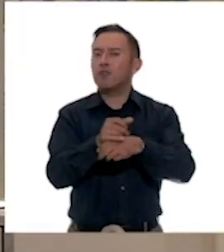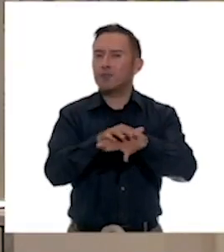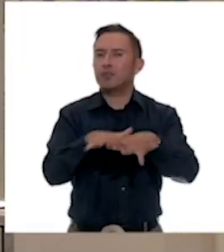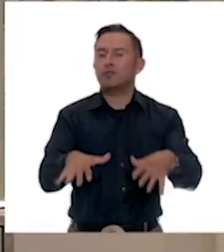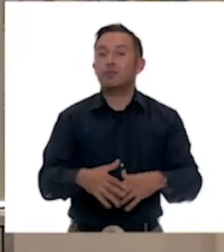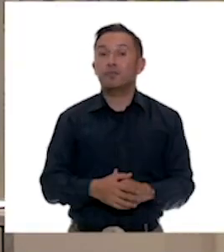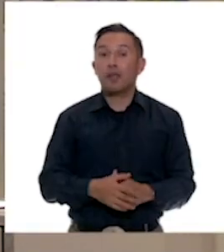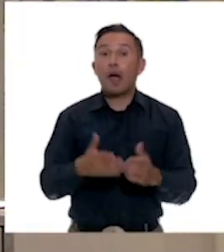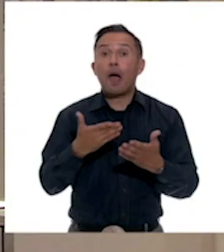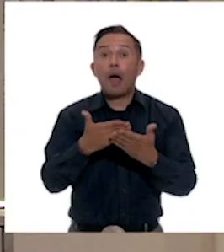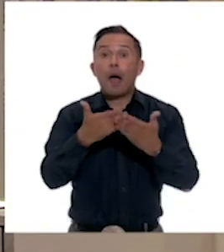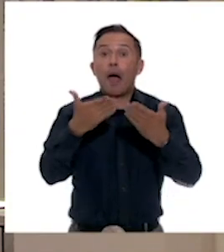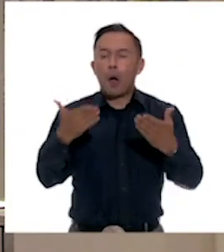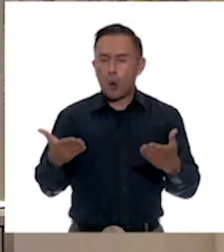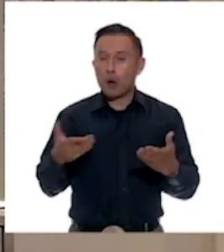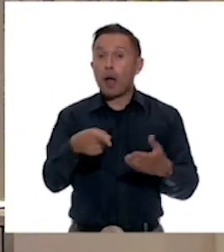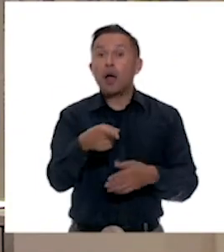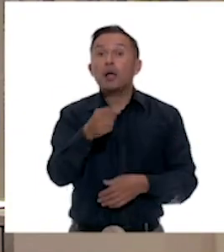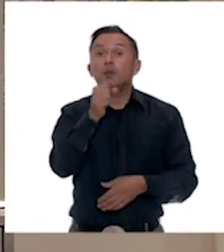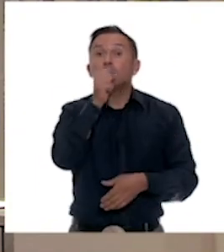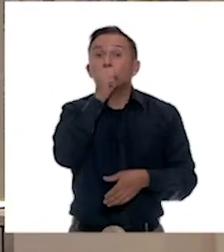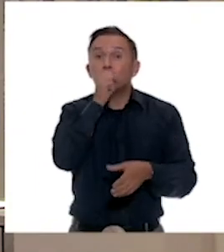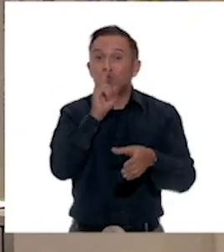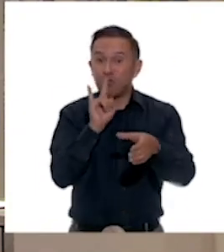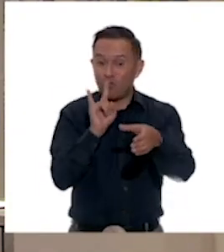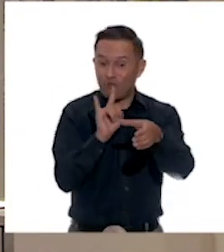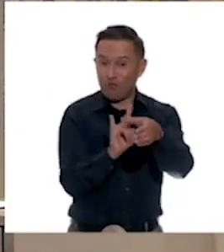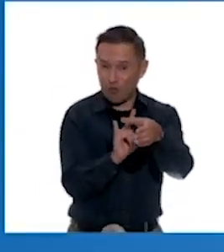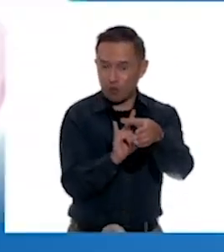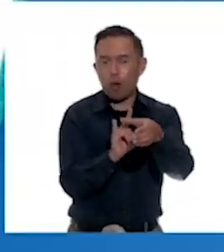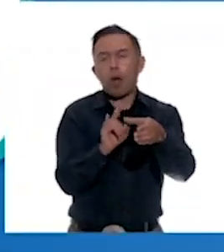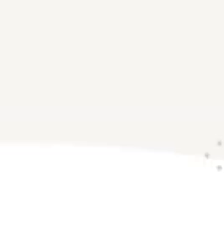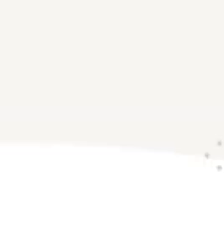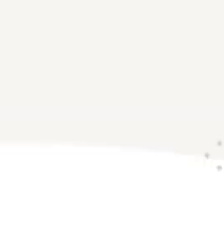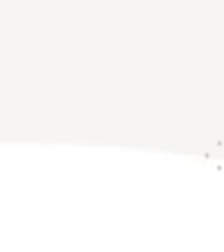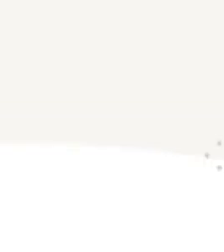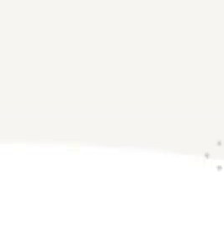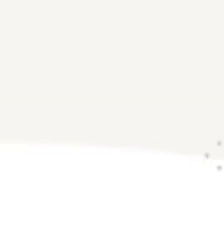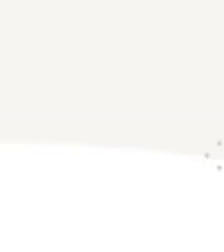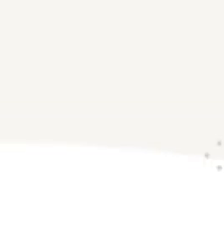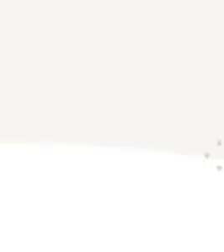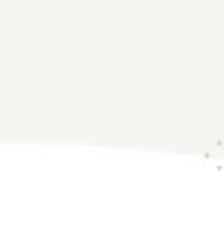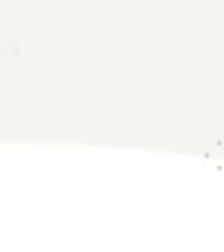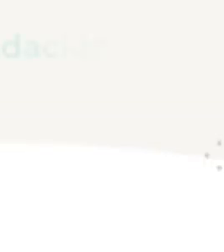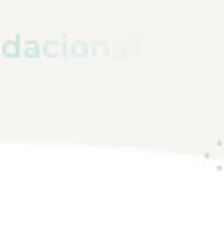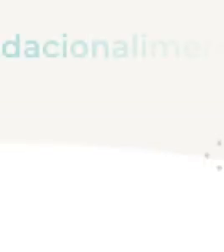profundizar un poco en las etiquetas que podemos encontrar en los productos alimenticios.